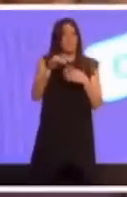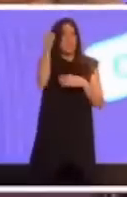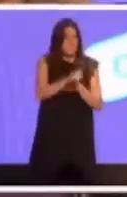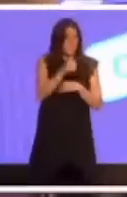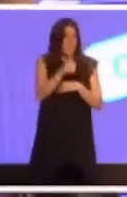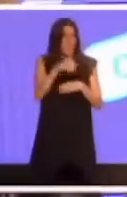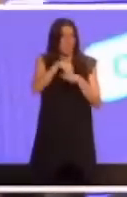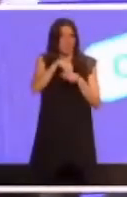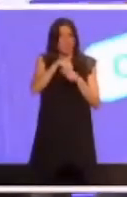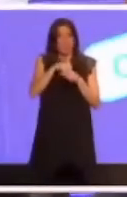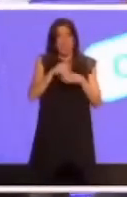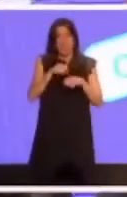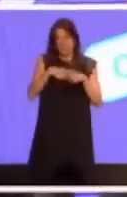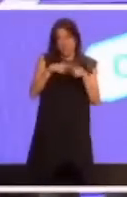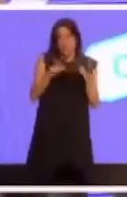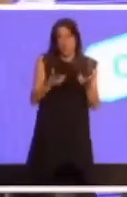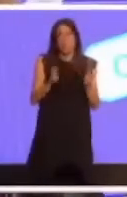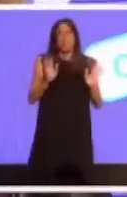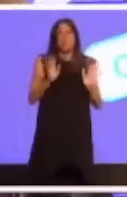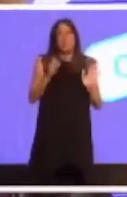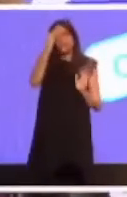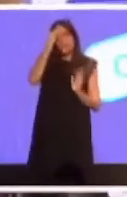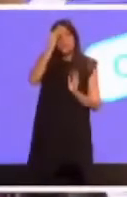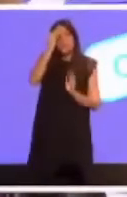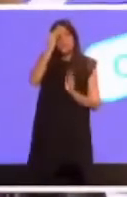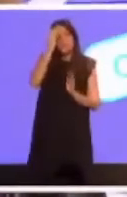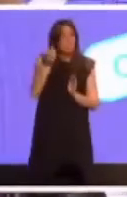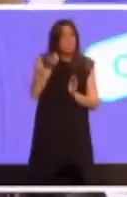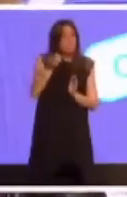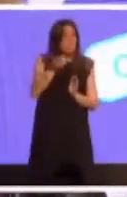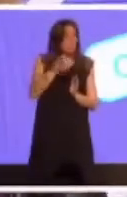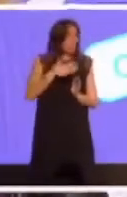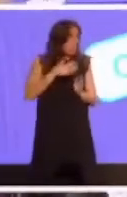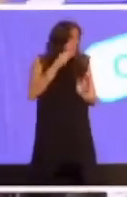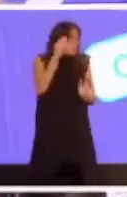esa es una reflexión que no nos puede ocultar